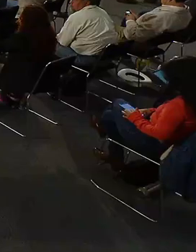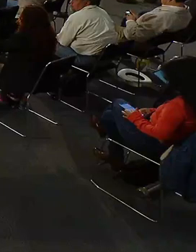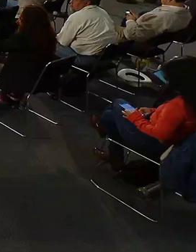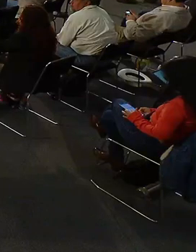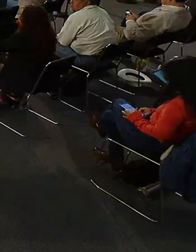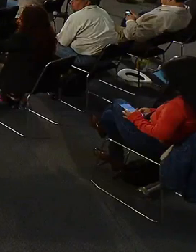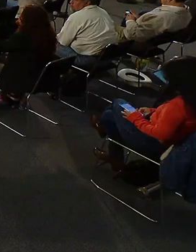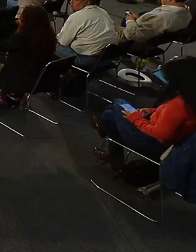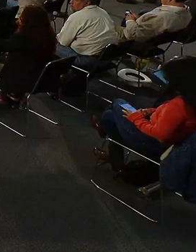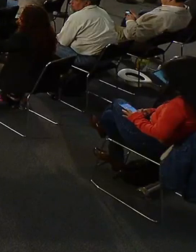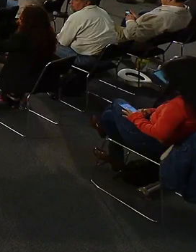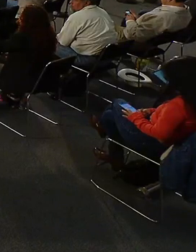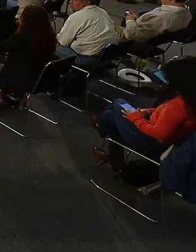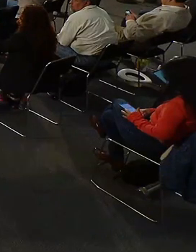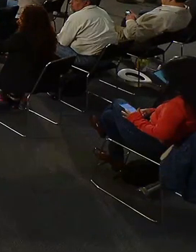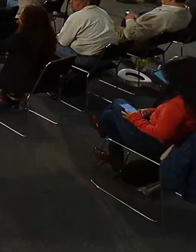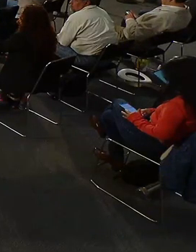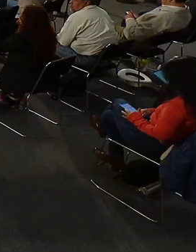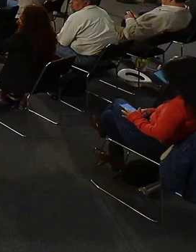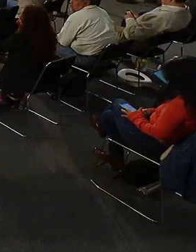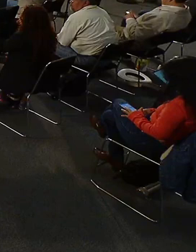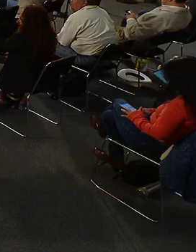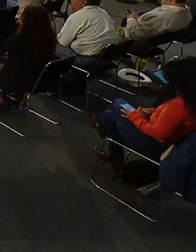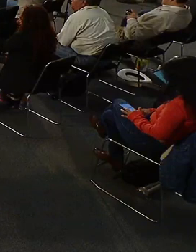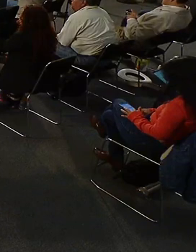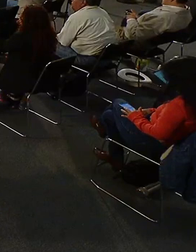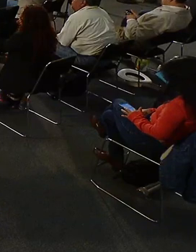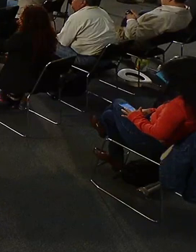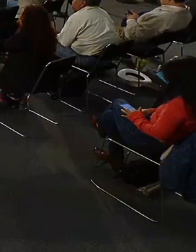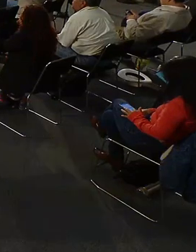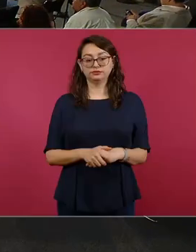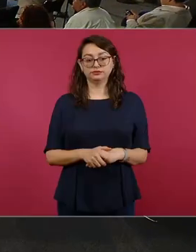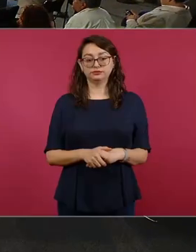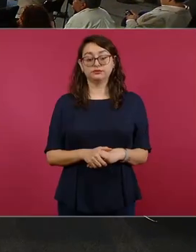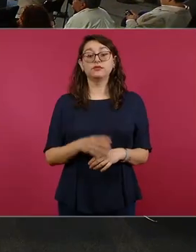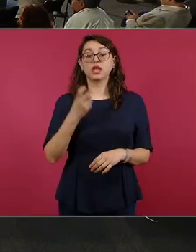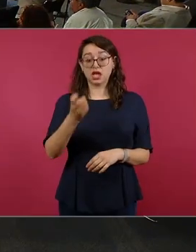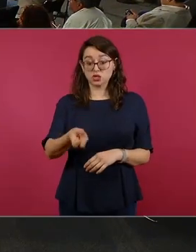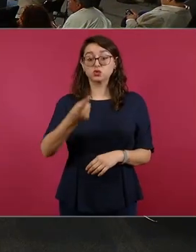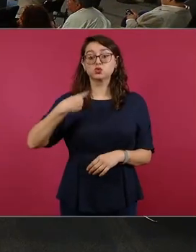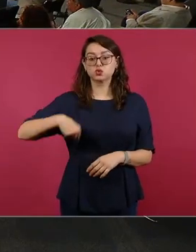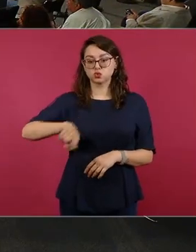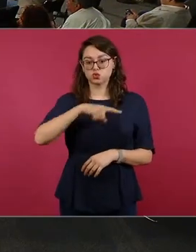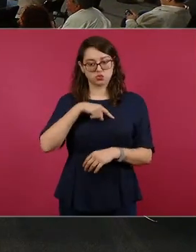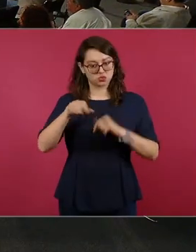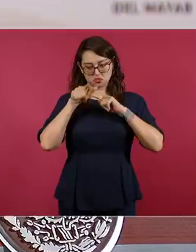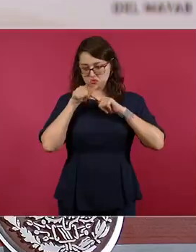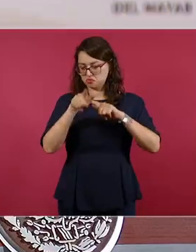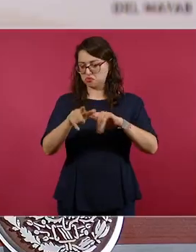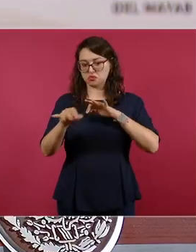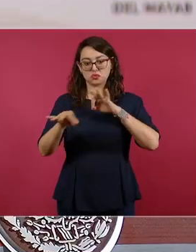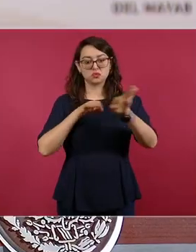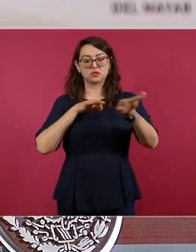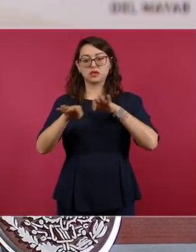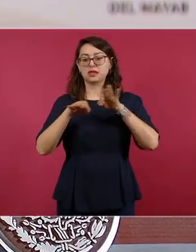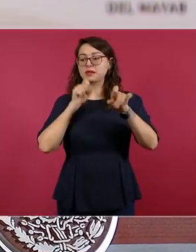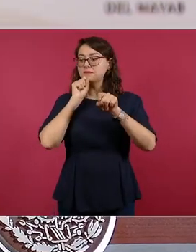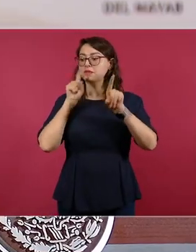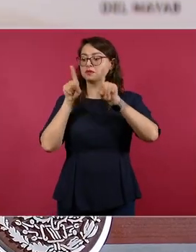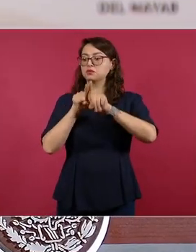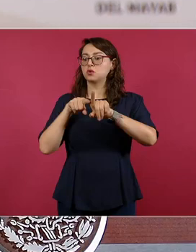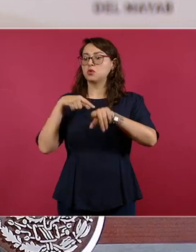el 21 una reunión con gobernadoras gobernadores del programa IMSS